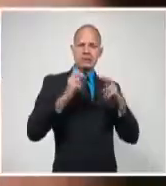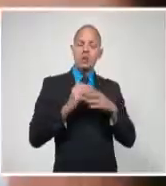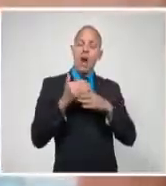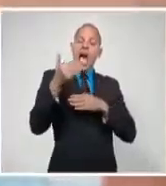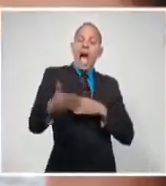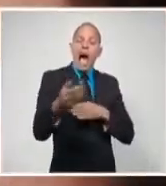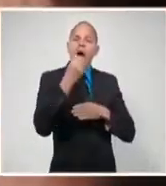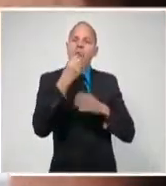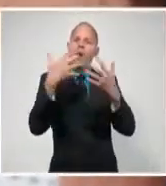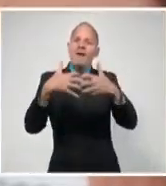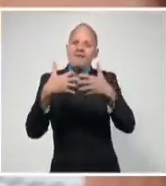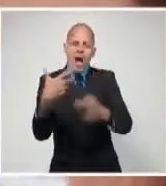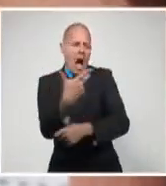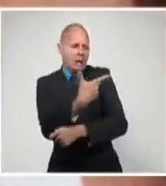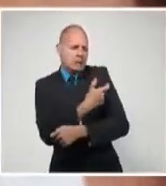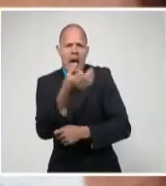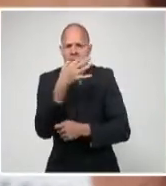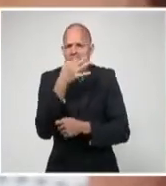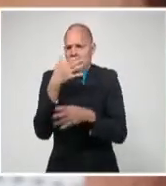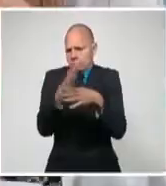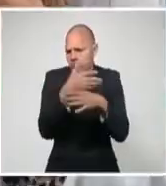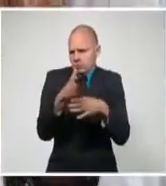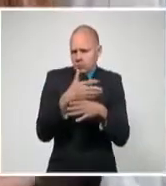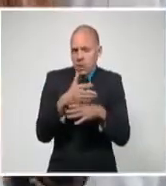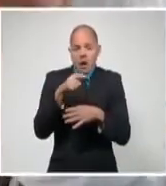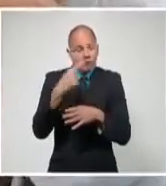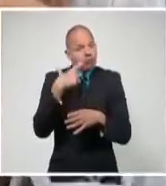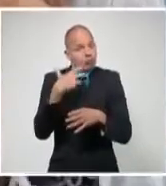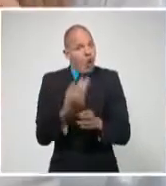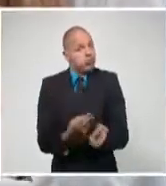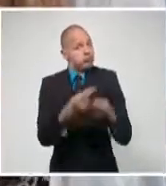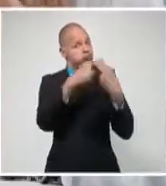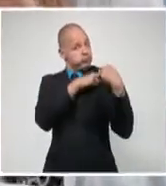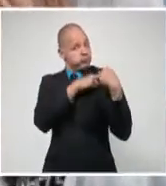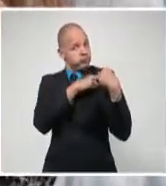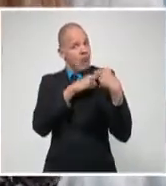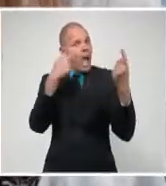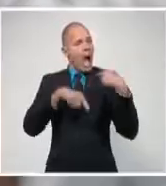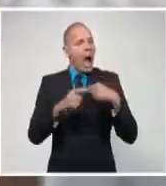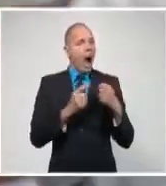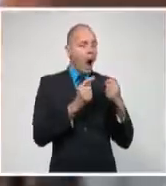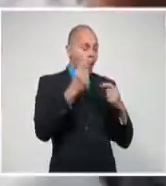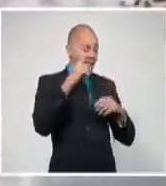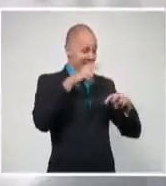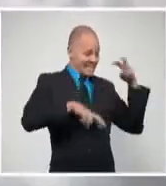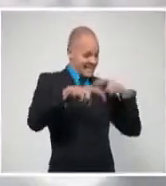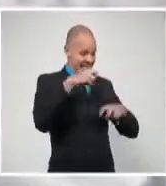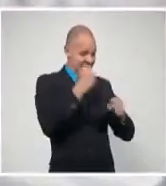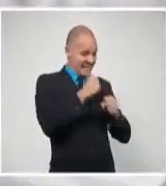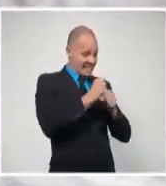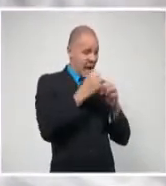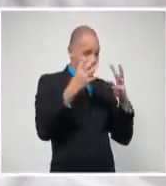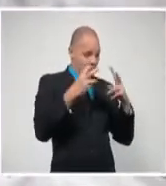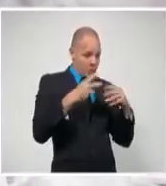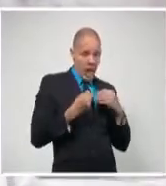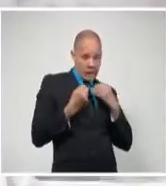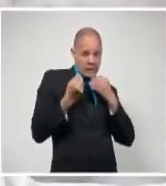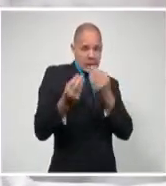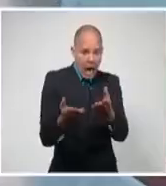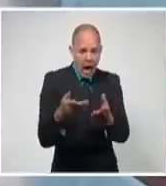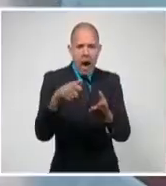una responsabilidad tremenda, porque de cierto modo los resultados dependen de tu trabajo. Realmente hay que decir que